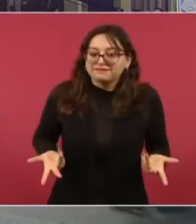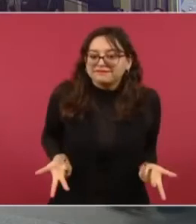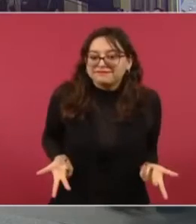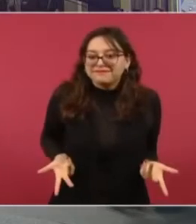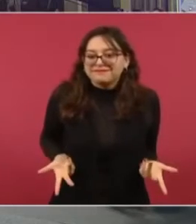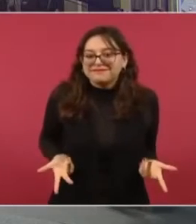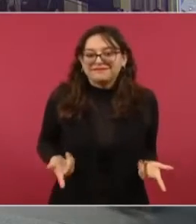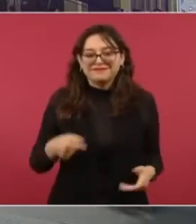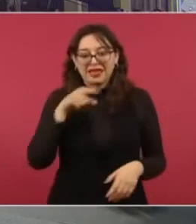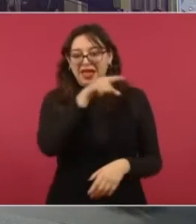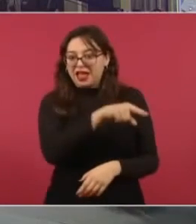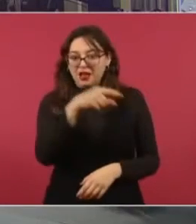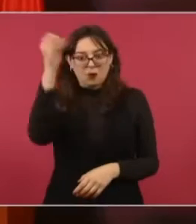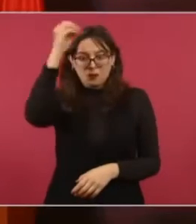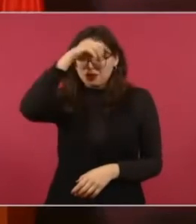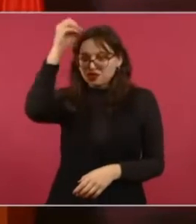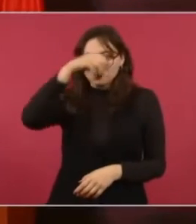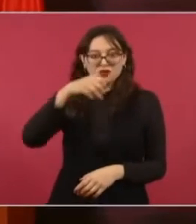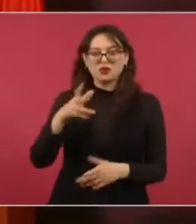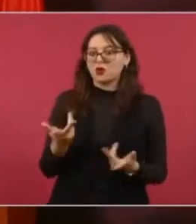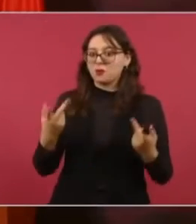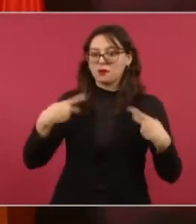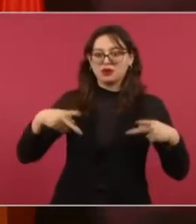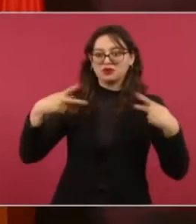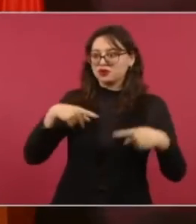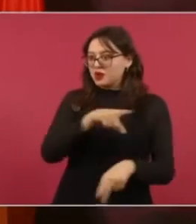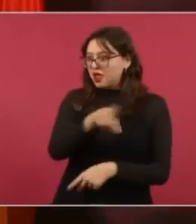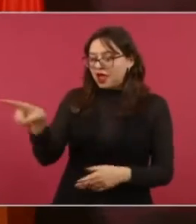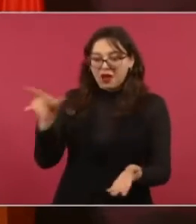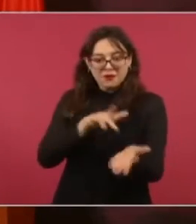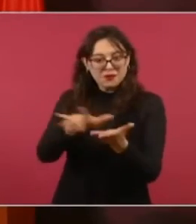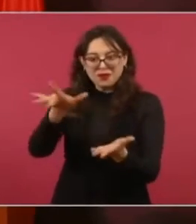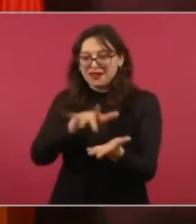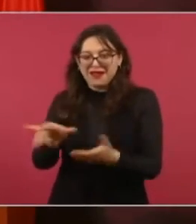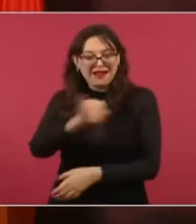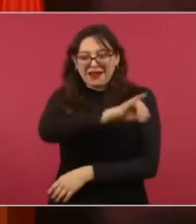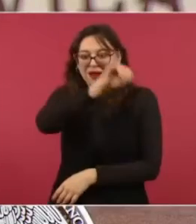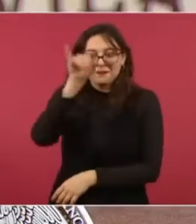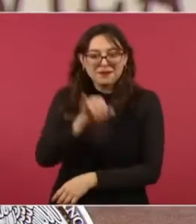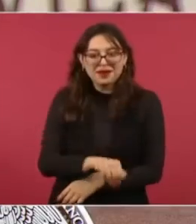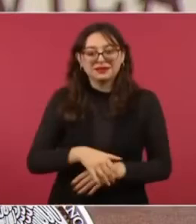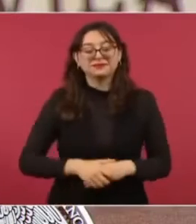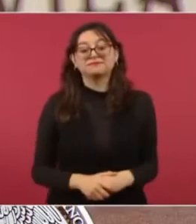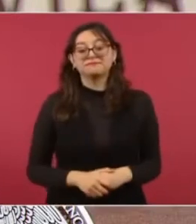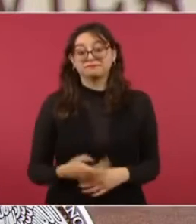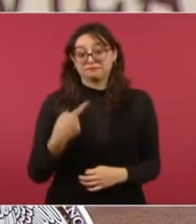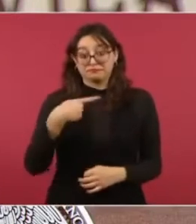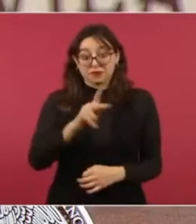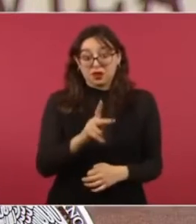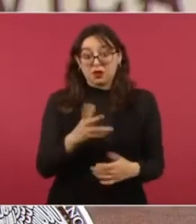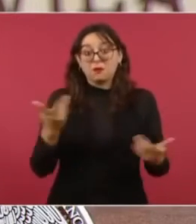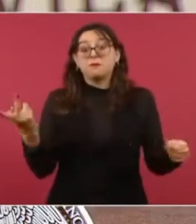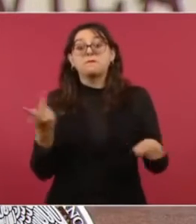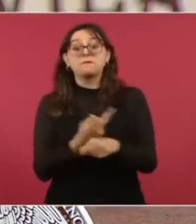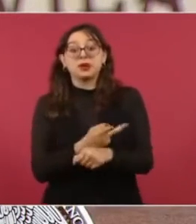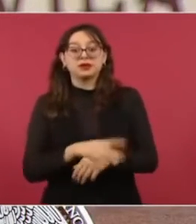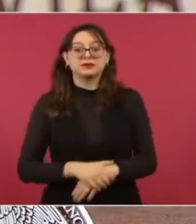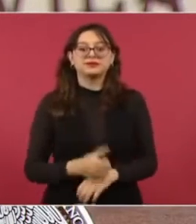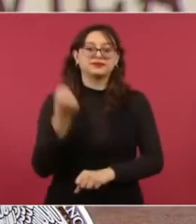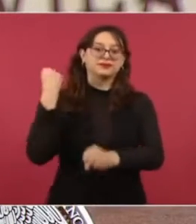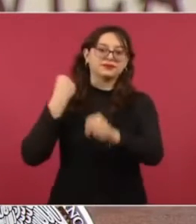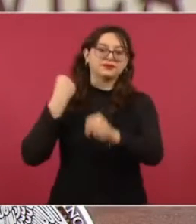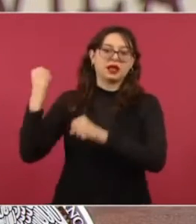bienestar social. Pero vamos a los hechos. En el año 2020, el entonces jefe de gobierno de la Ciudad de México y ahora presidente